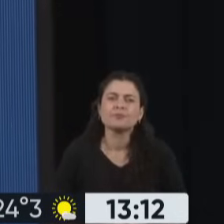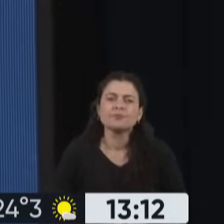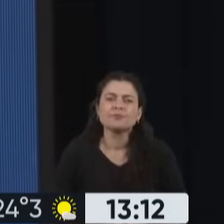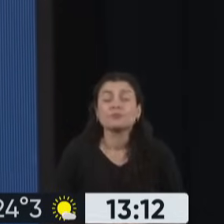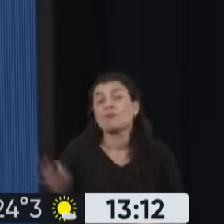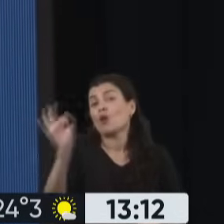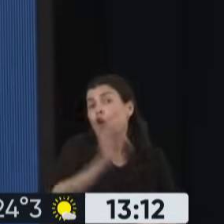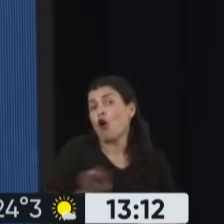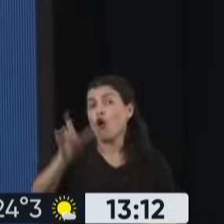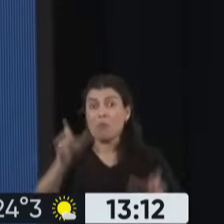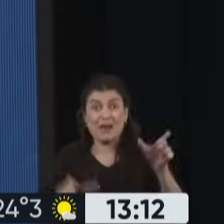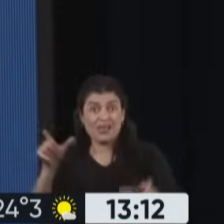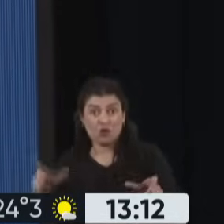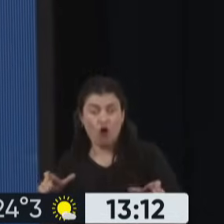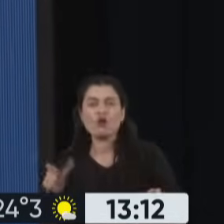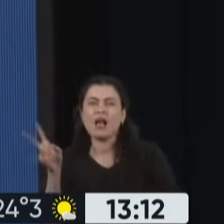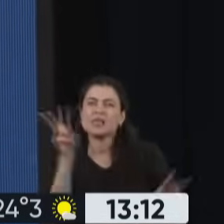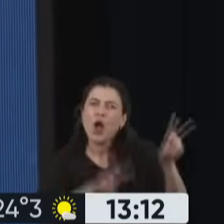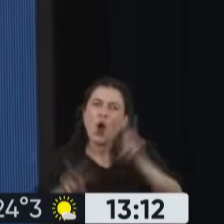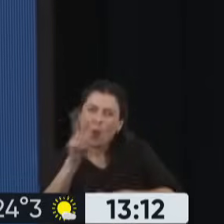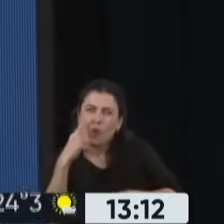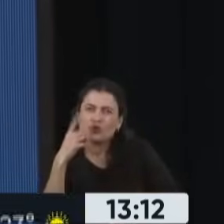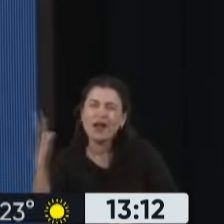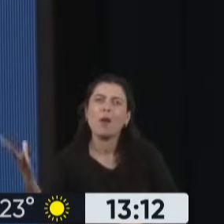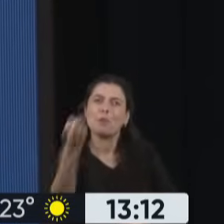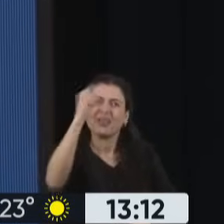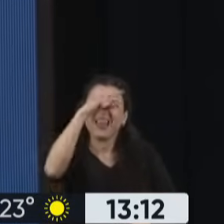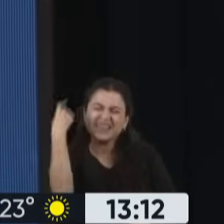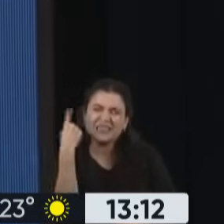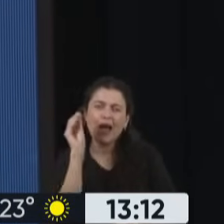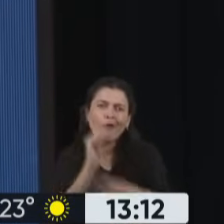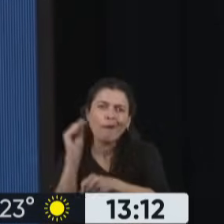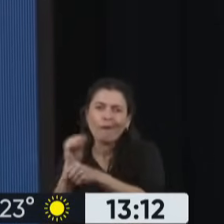o gente que quiere ir por el ingreso mínimo universal,